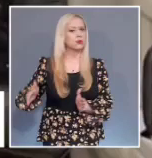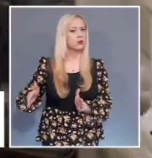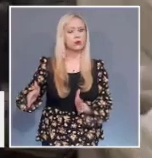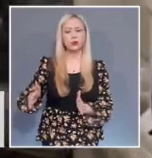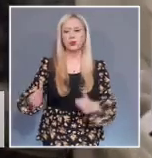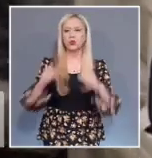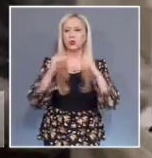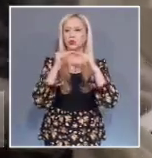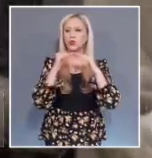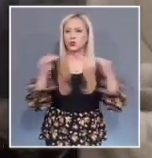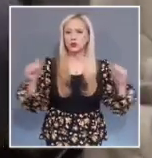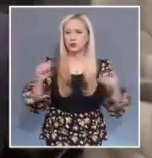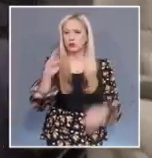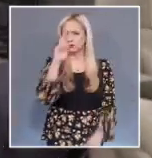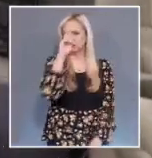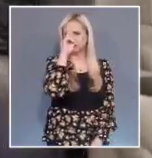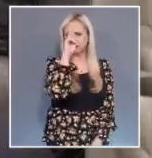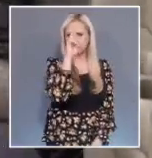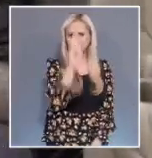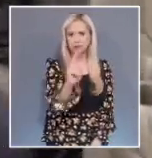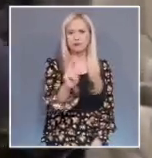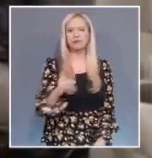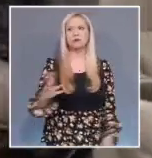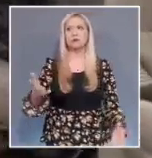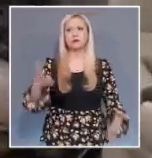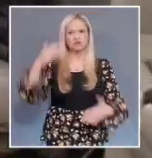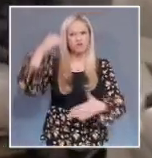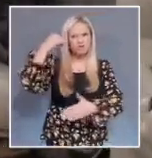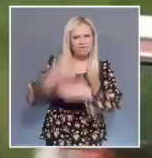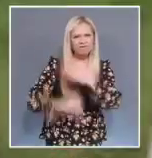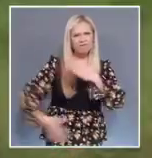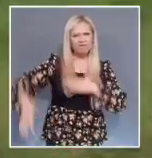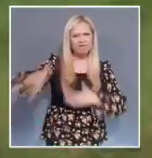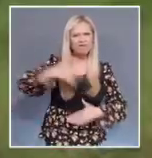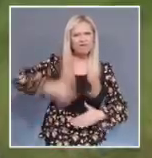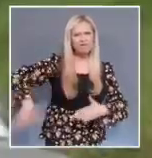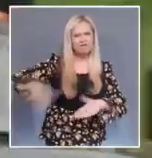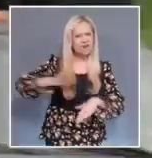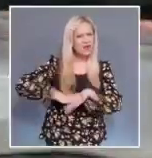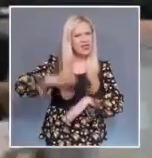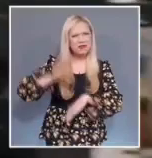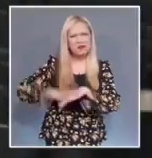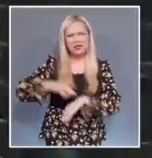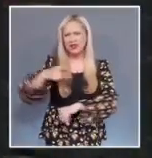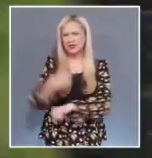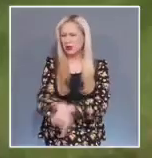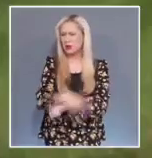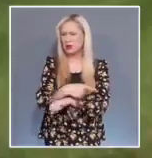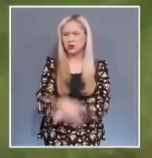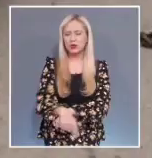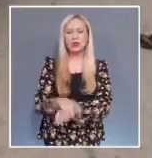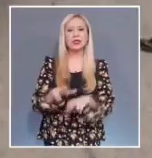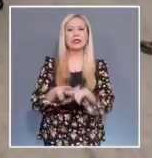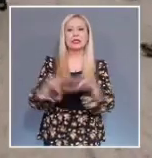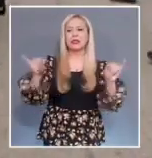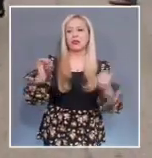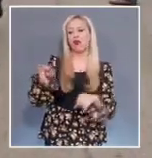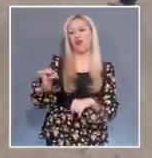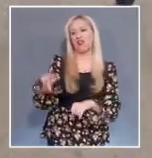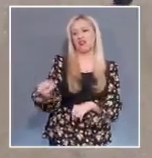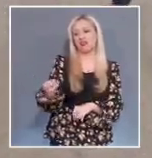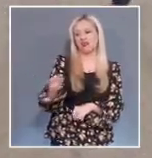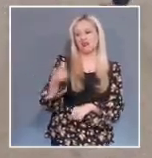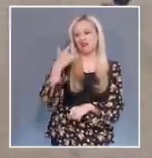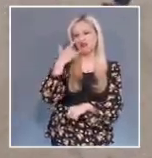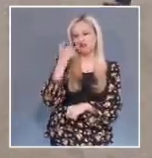dignificante, diligente, exhaustiva, continua, sin estigmatizaciones, con enfoque diferencial y con la